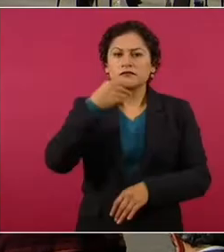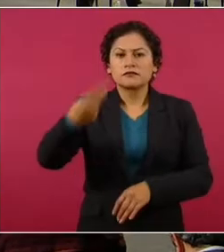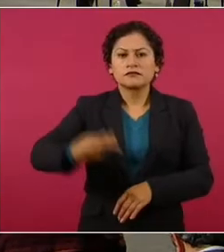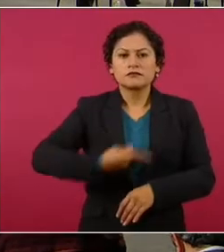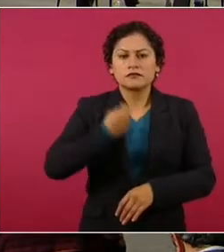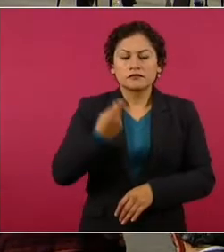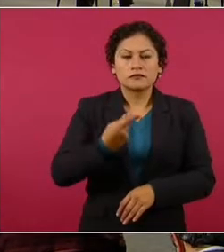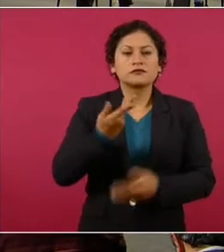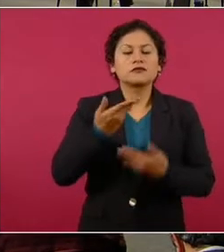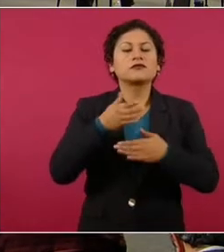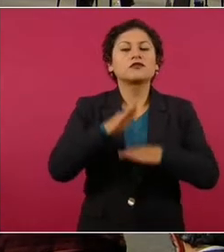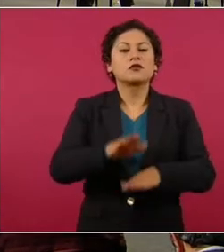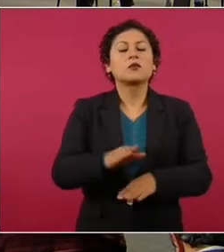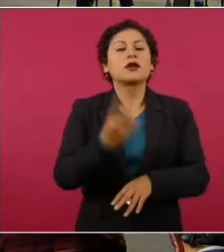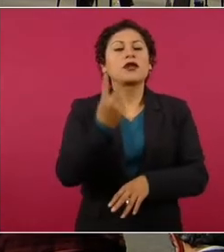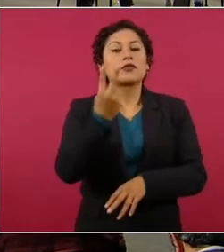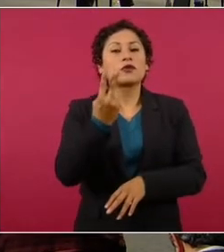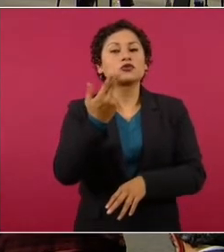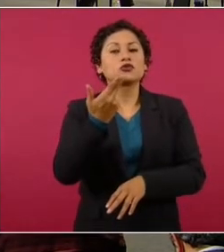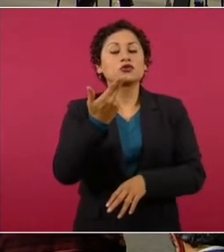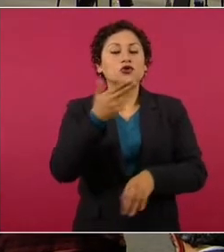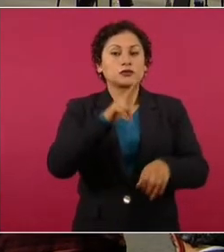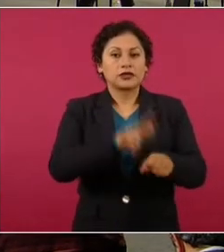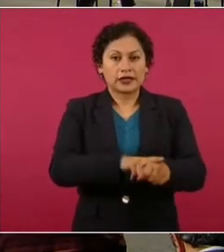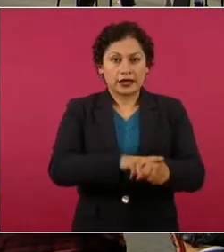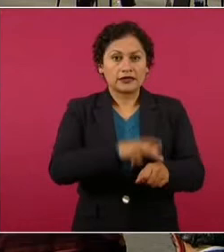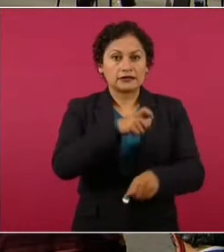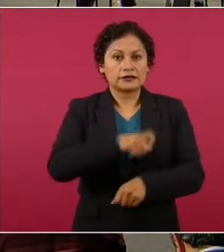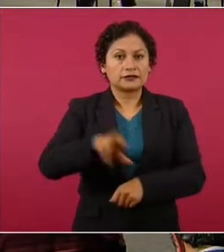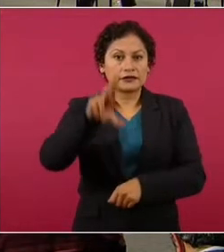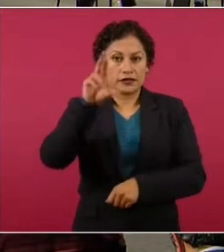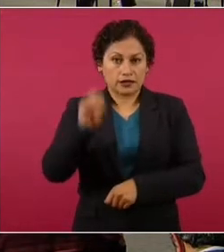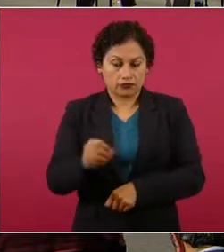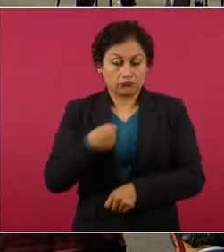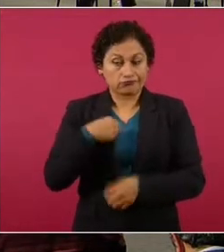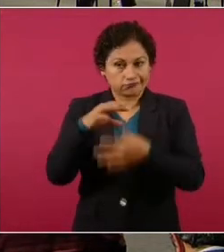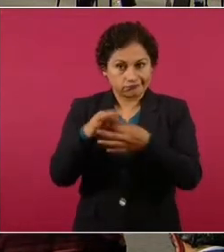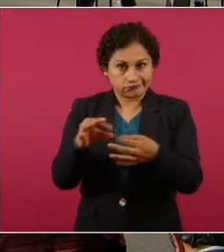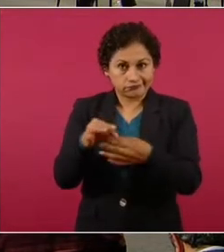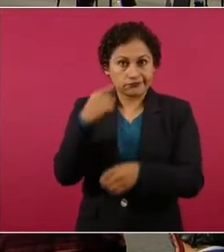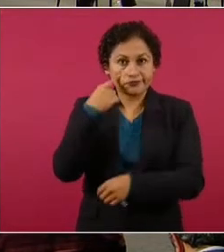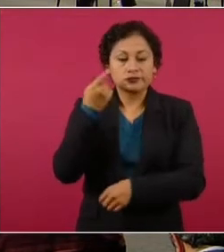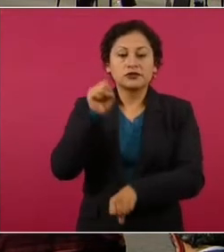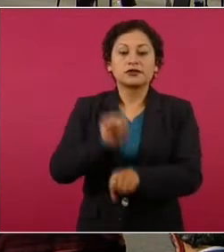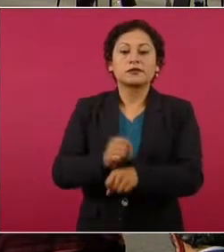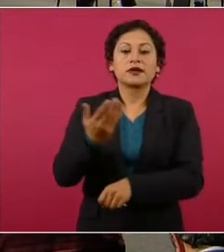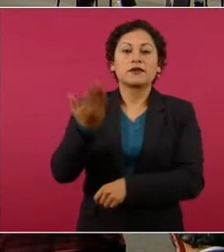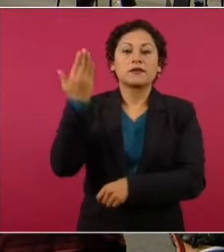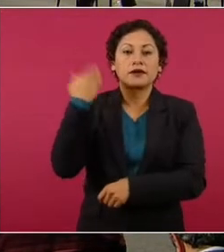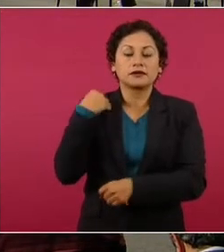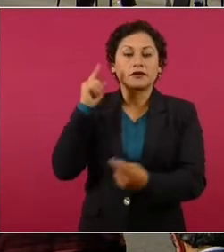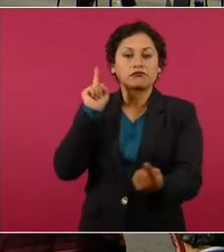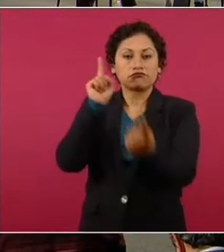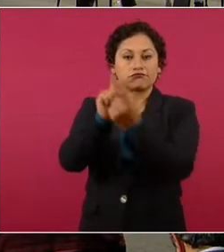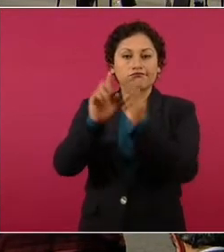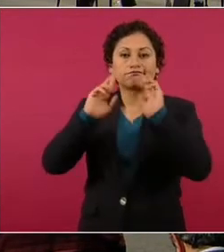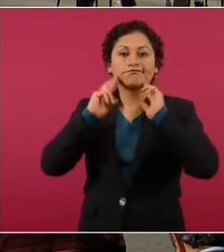hospitales de Quintana Roo. Simplemente informar, la semana pasada tuvimos una una reunión con la